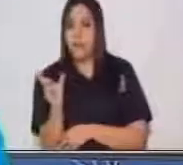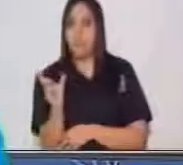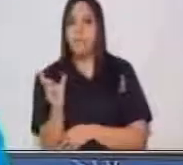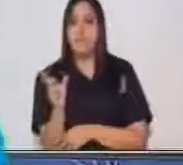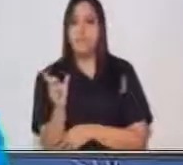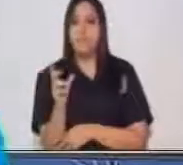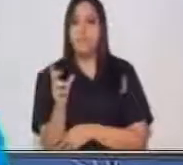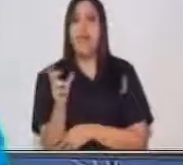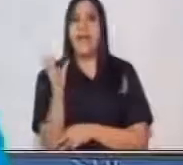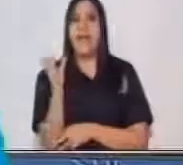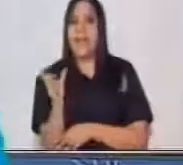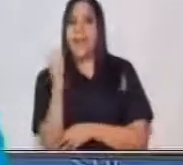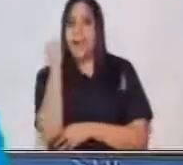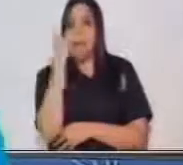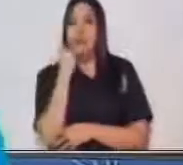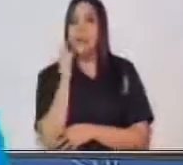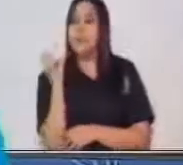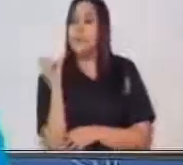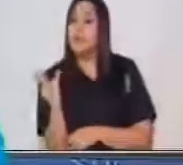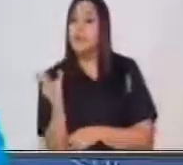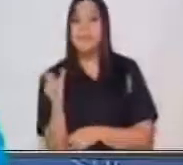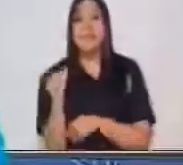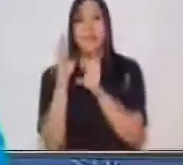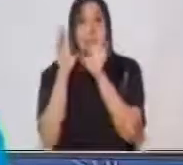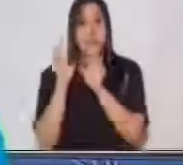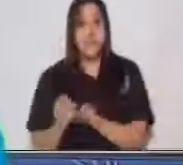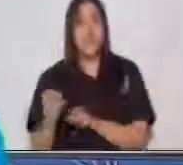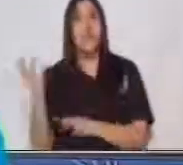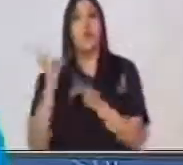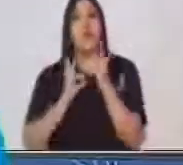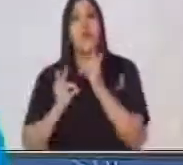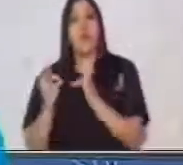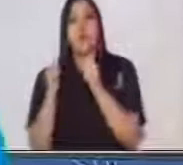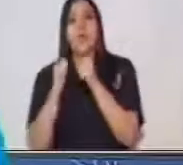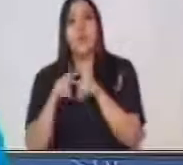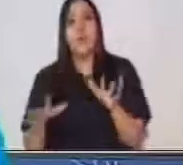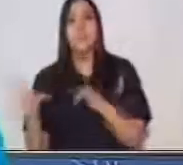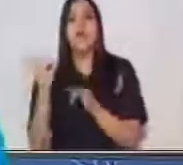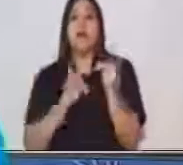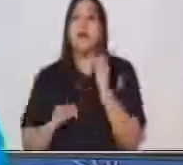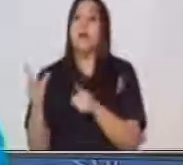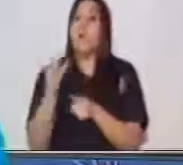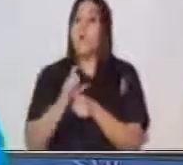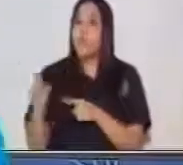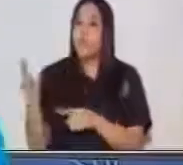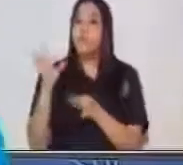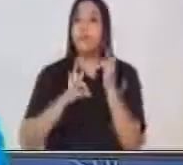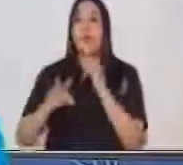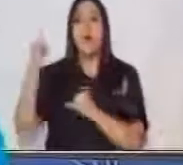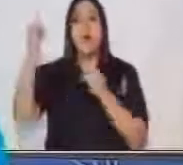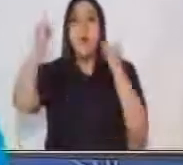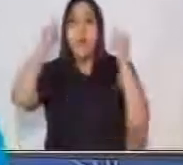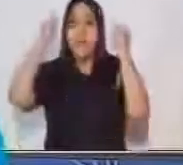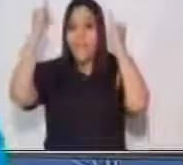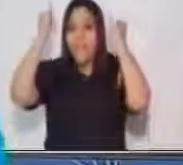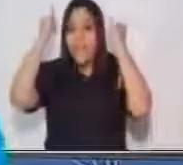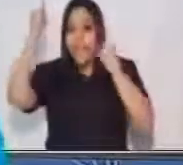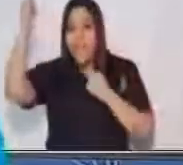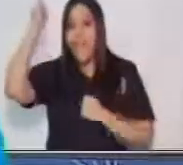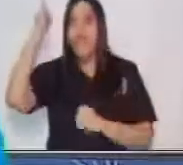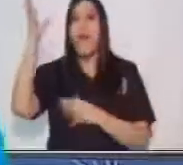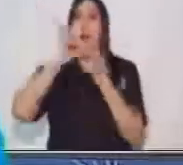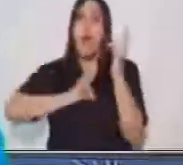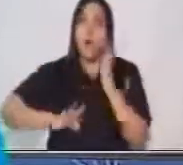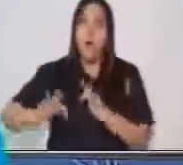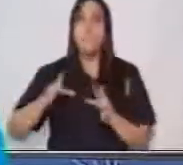sujeto es la persona, animal, objeto, idea o sentimiento de quien se